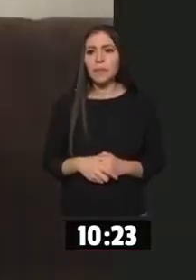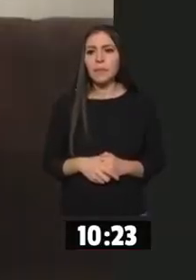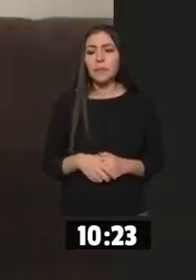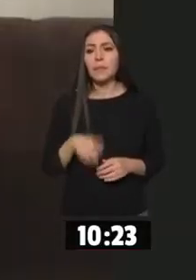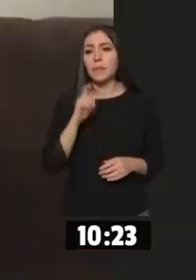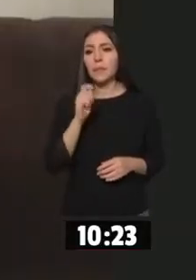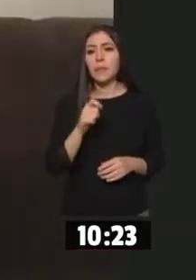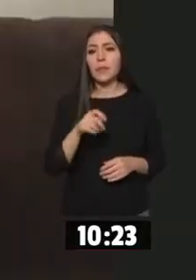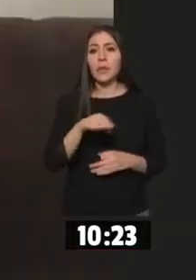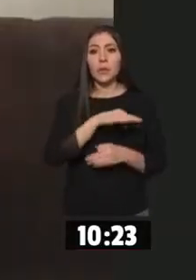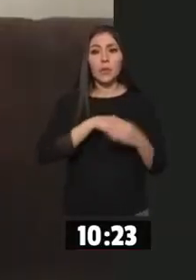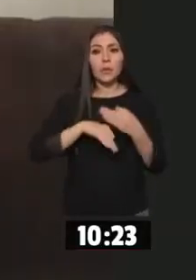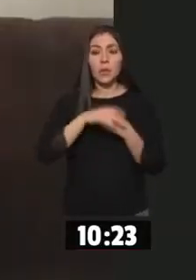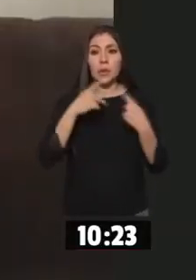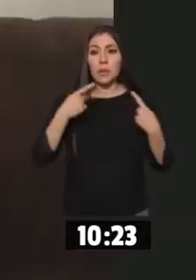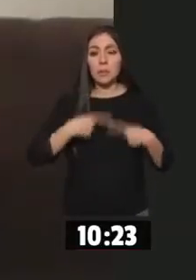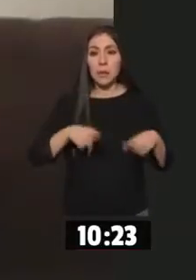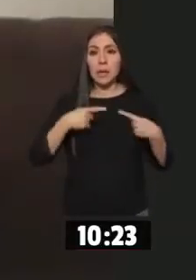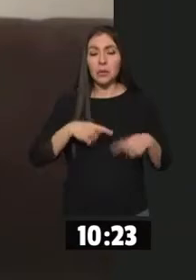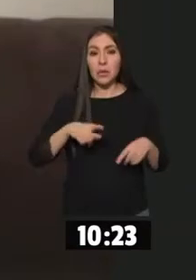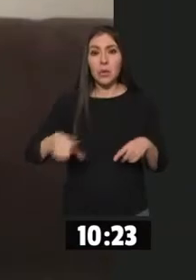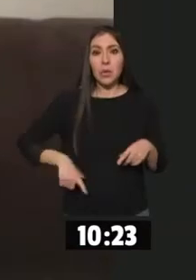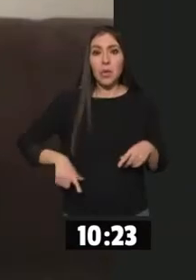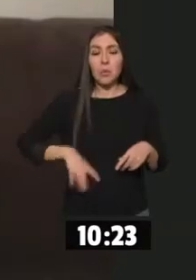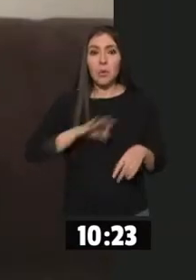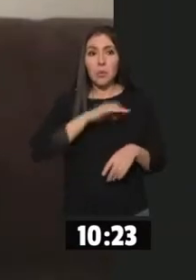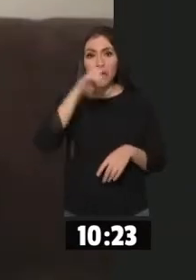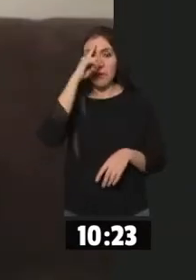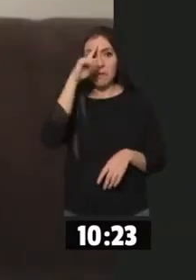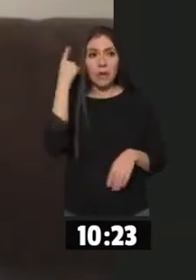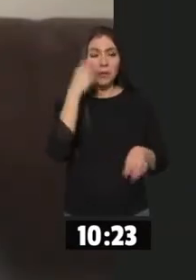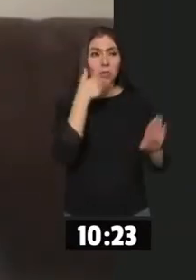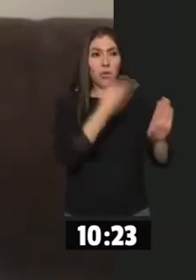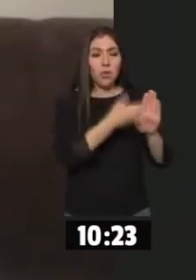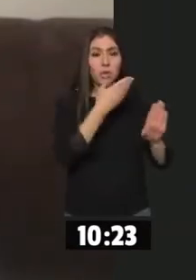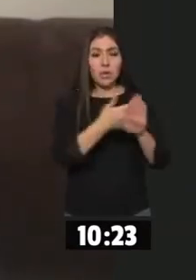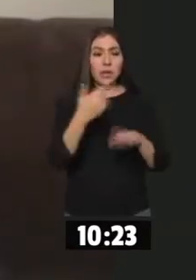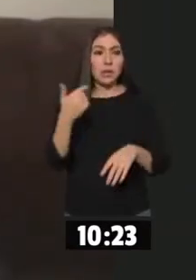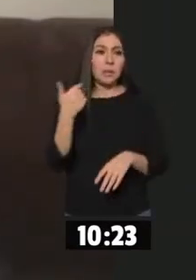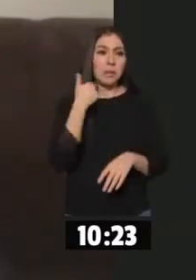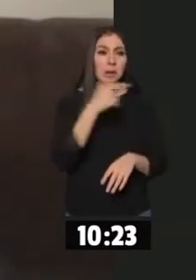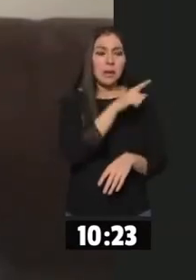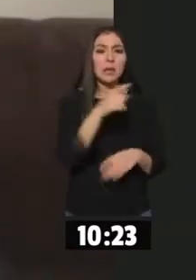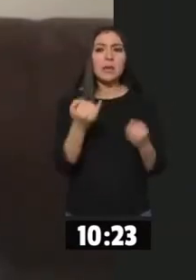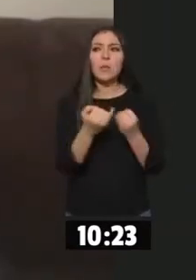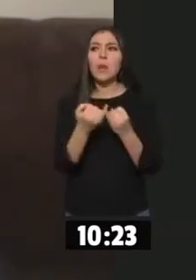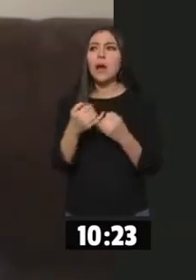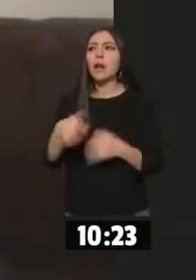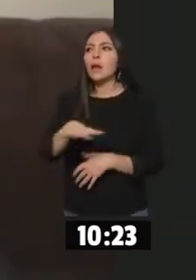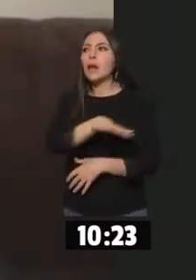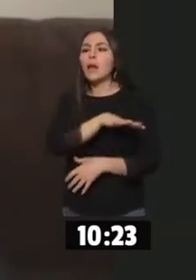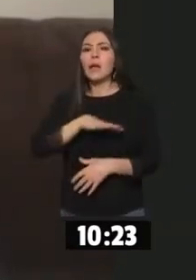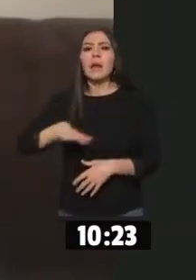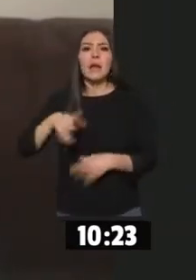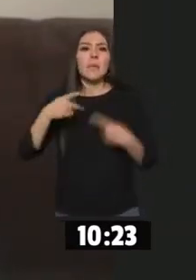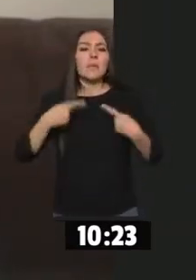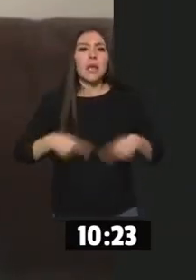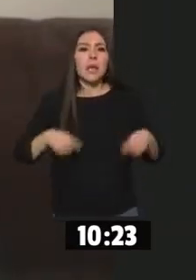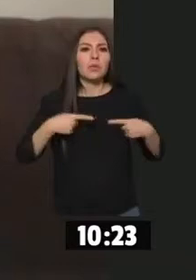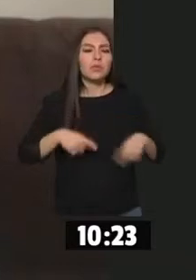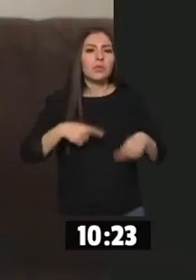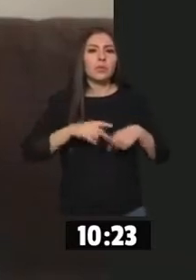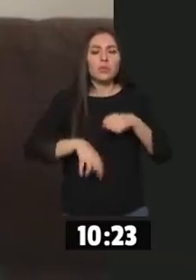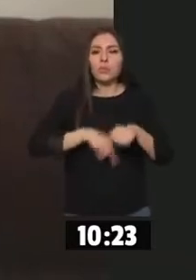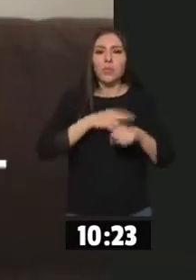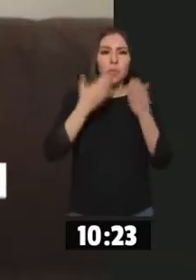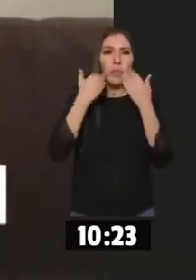una ciudadanía vulnerable, sin lugar a dudas, ¿no? Es decir, cuando el Estado no puede garantizar la seguridad de sus